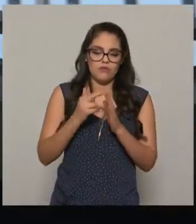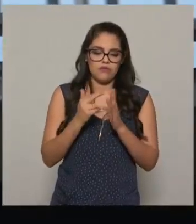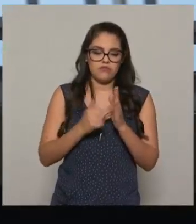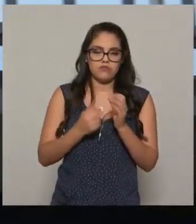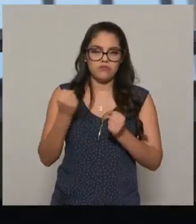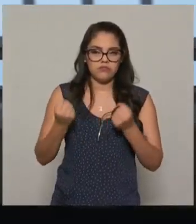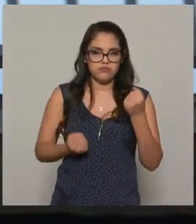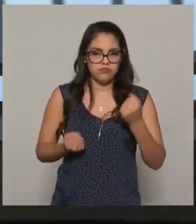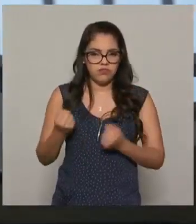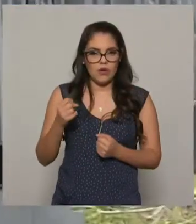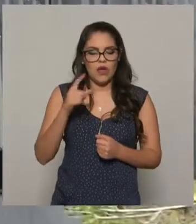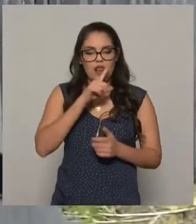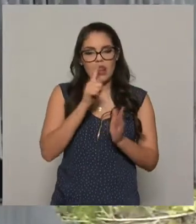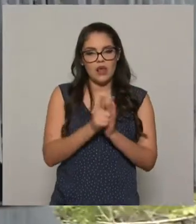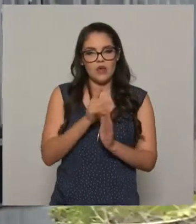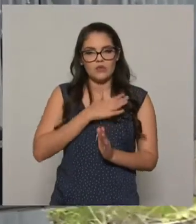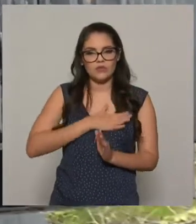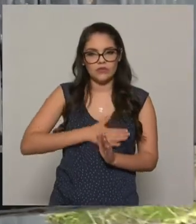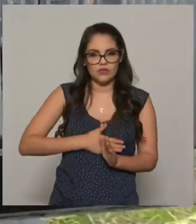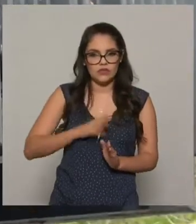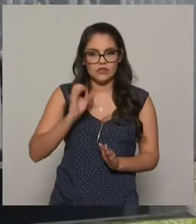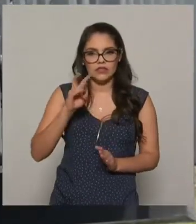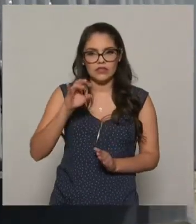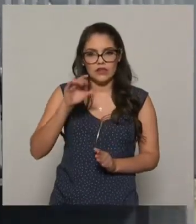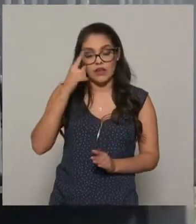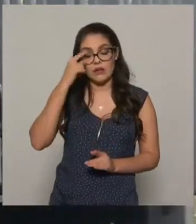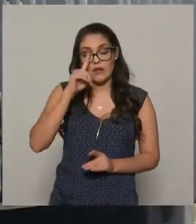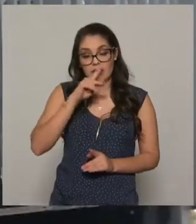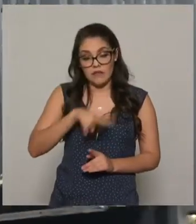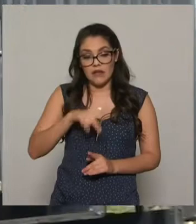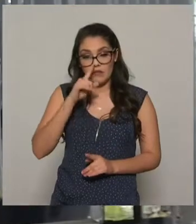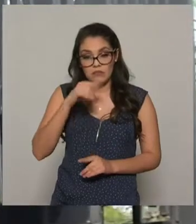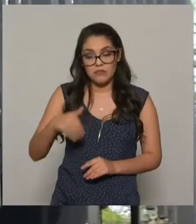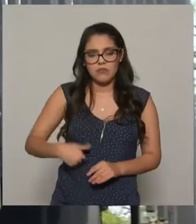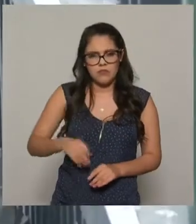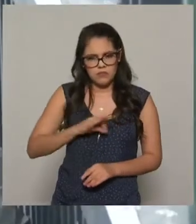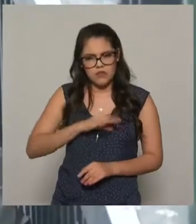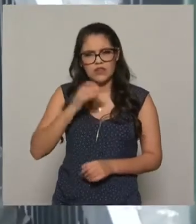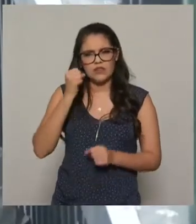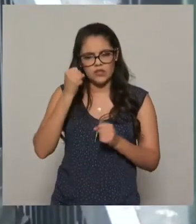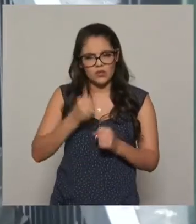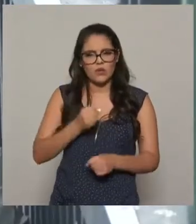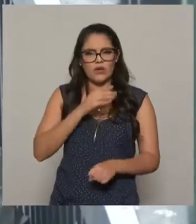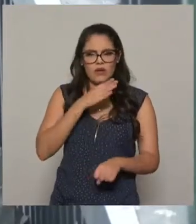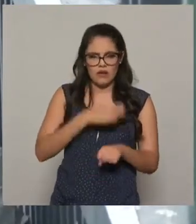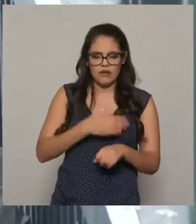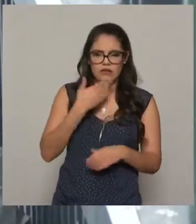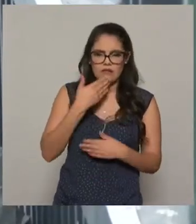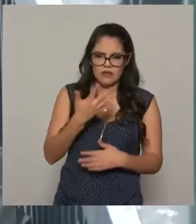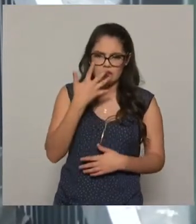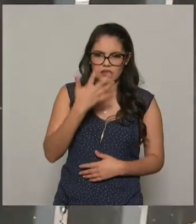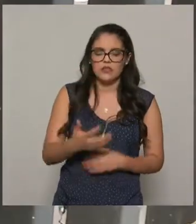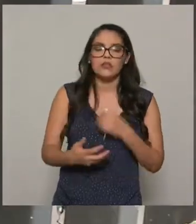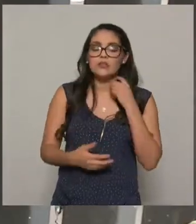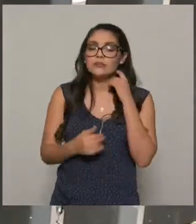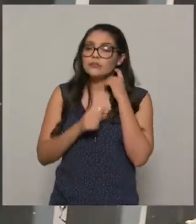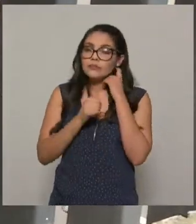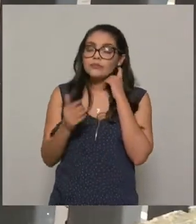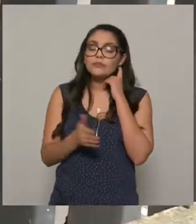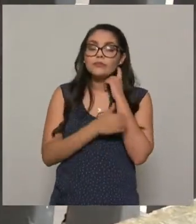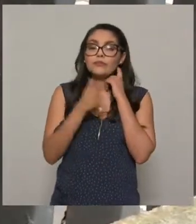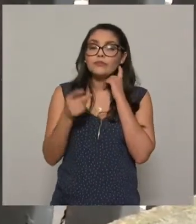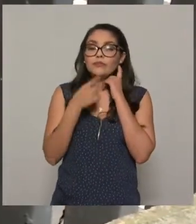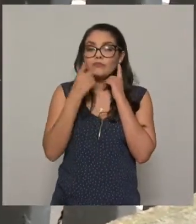la Ley de Justicia Cívica para que realmente los accidentes de tránsito se sancionen con severidad. Más adelante me quiero referir a los casos que